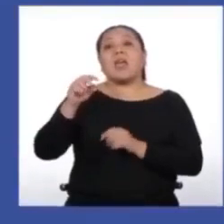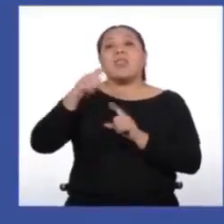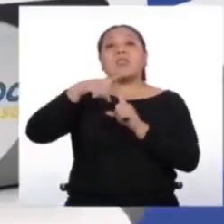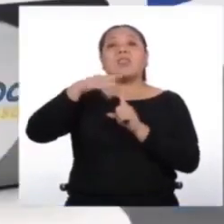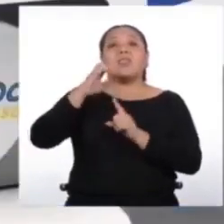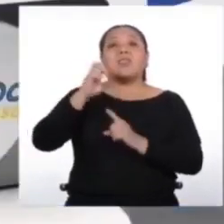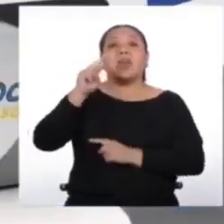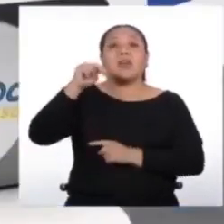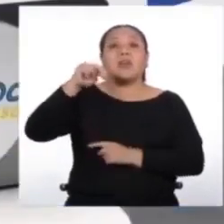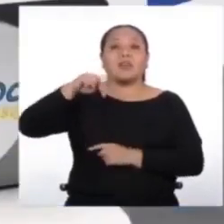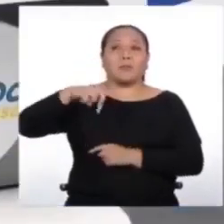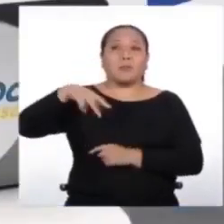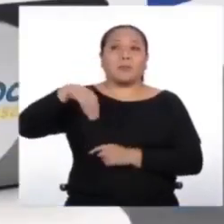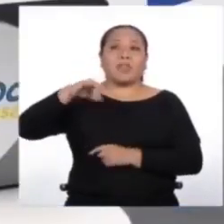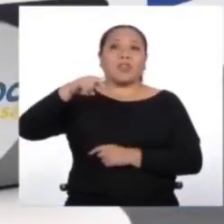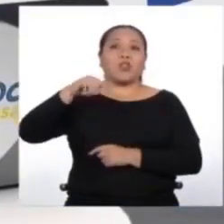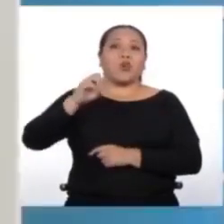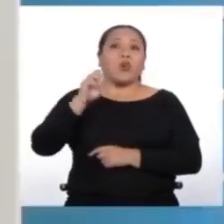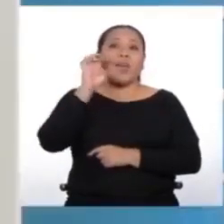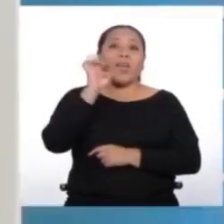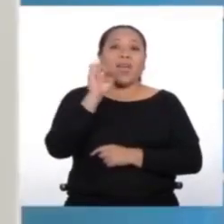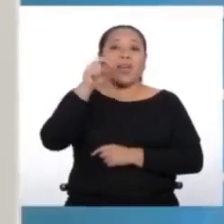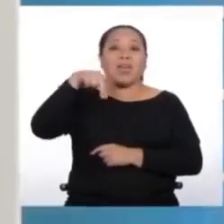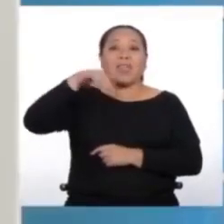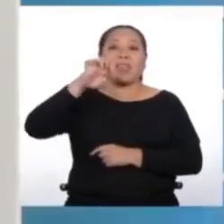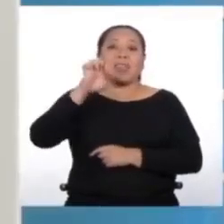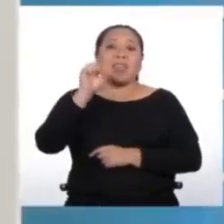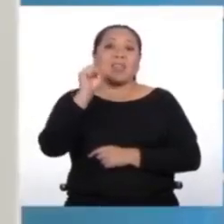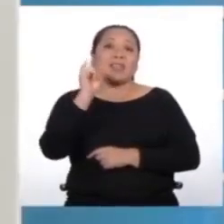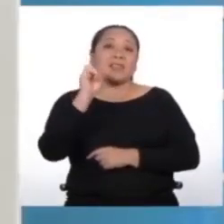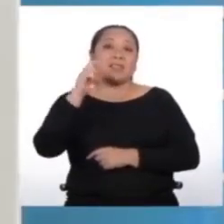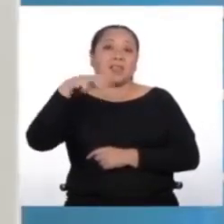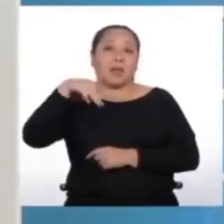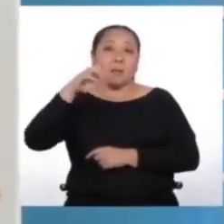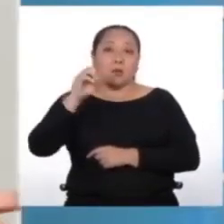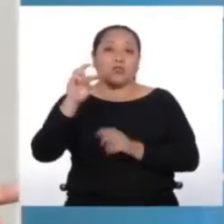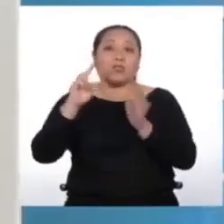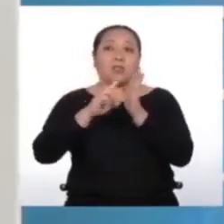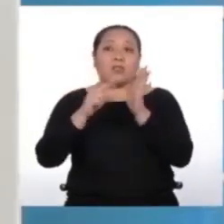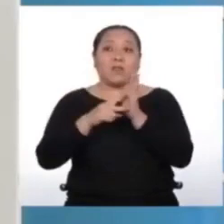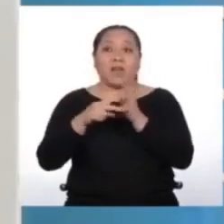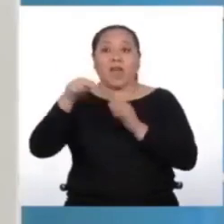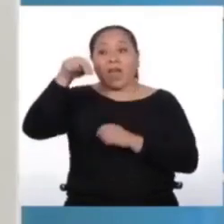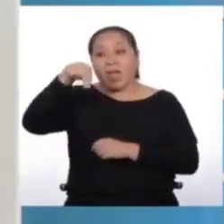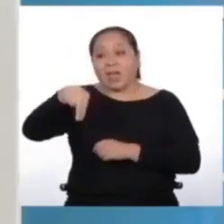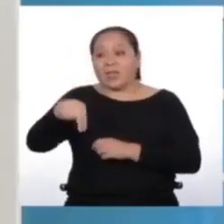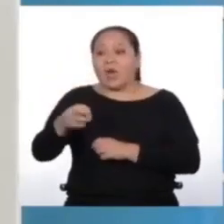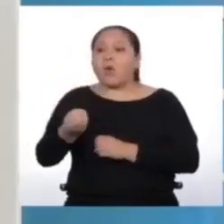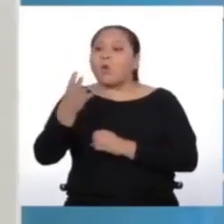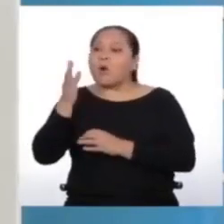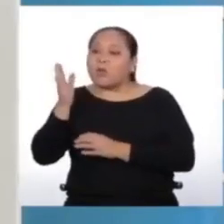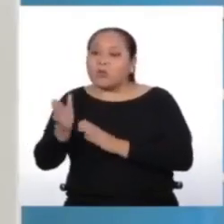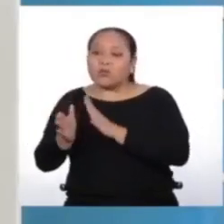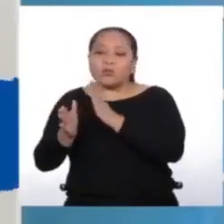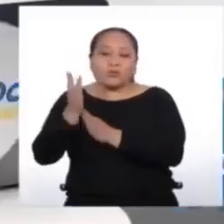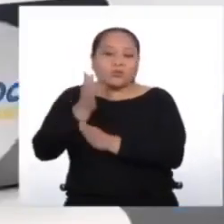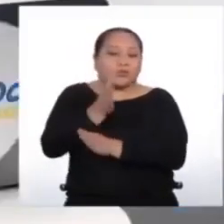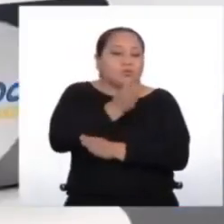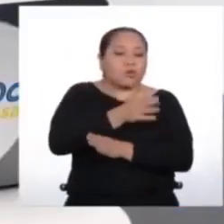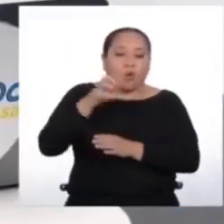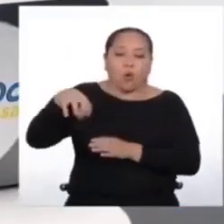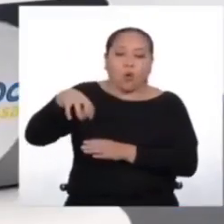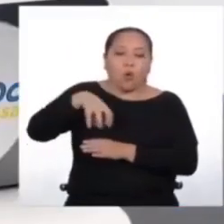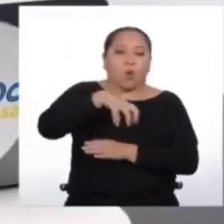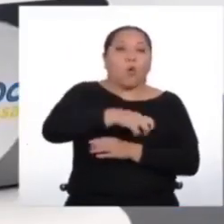enésimo. Enésimo, qué buena. Sí. N representa el número o la cantidad de términos que tiene la progresión geométrica.